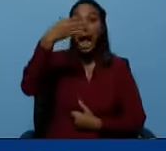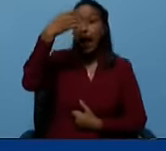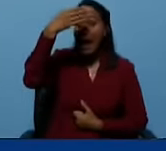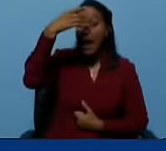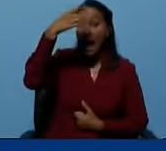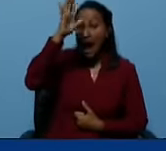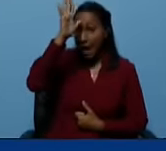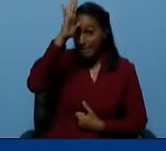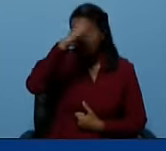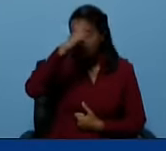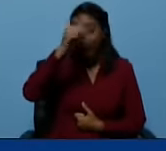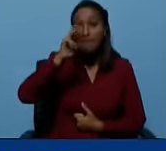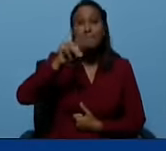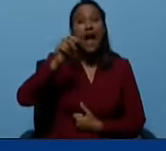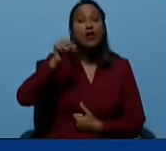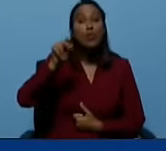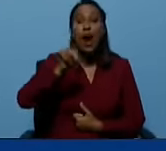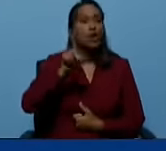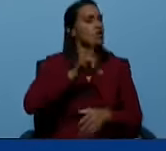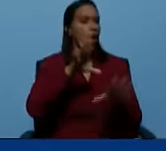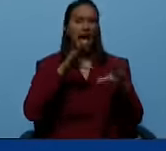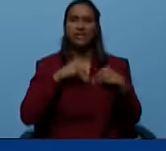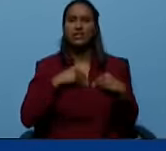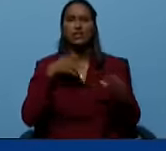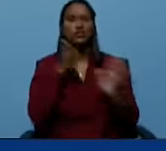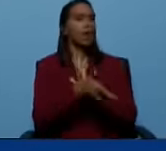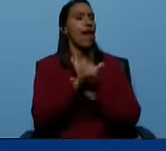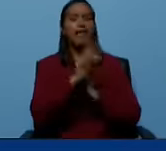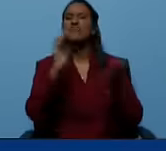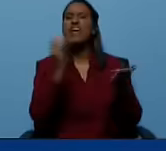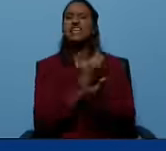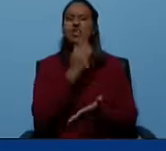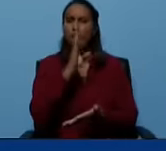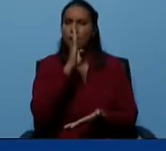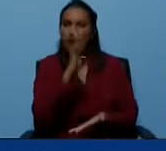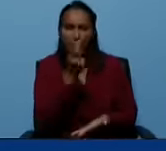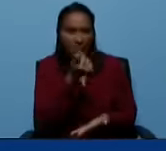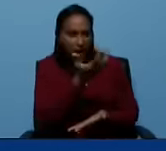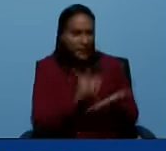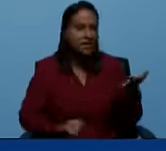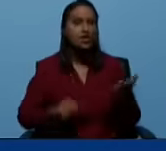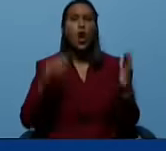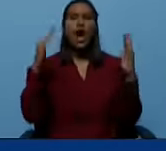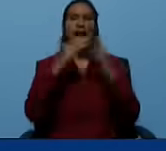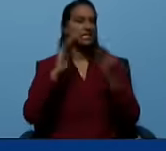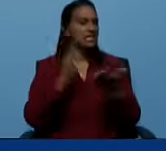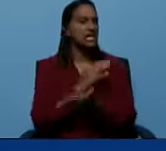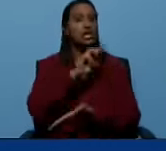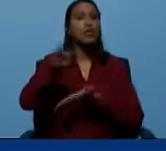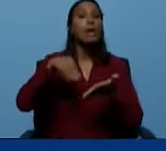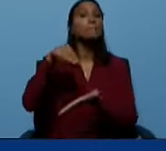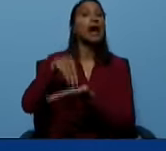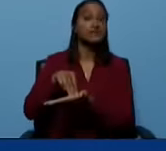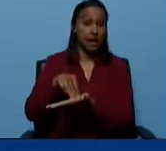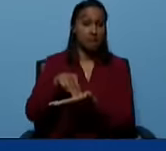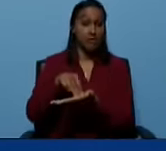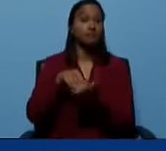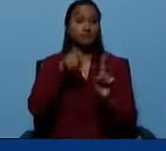permitió. Lo chantajearon con sus cuentas bancarias y propiedades en Panamá y Costa Rica y en Miami. Él lo